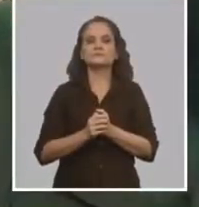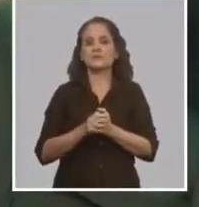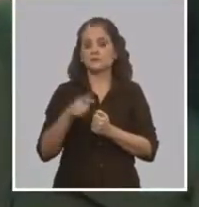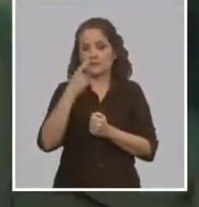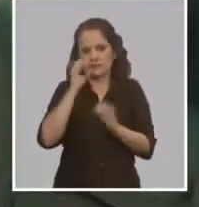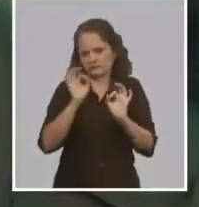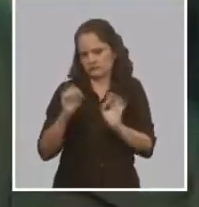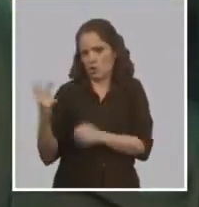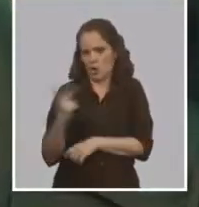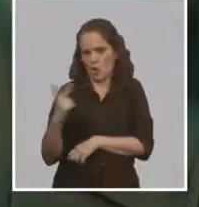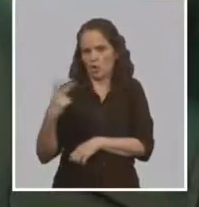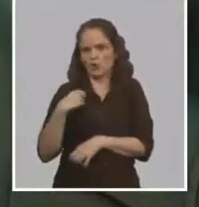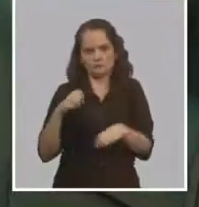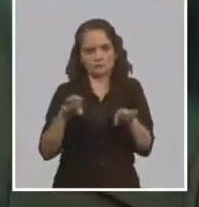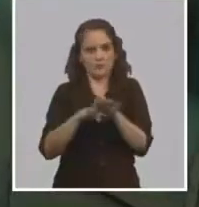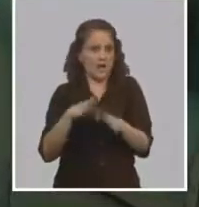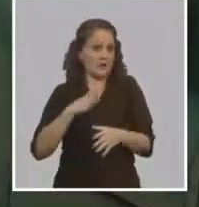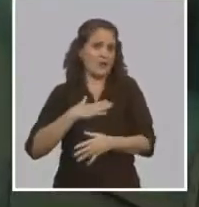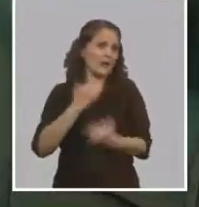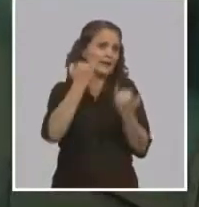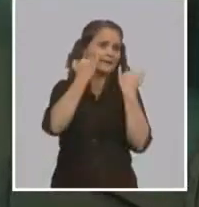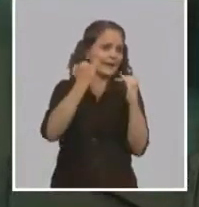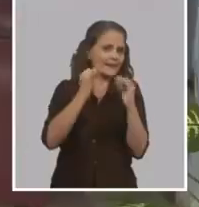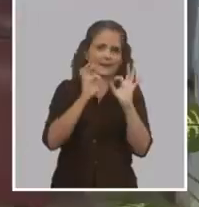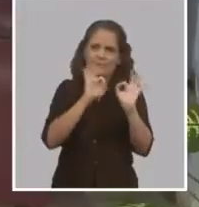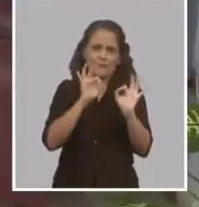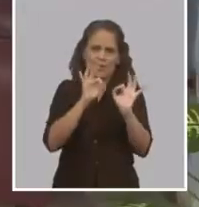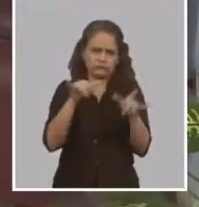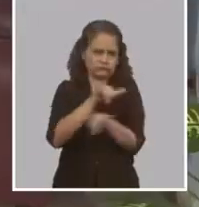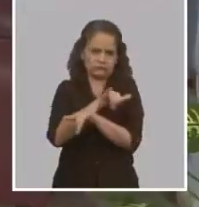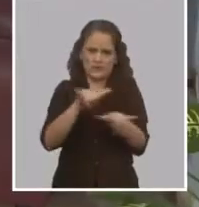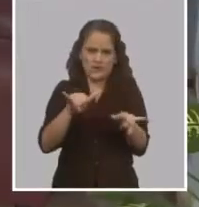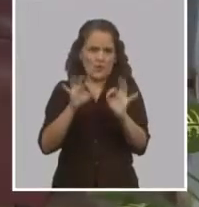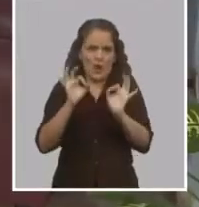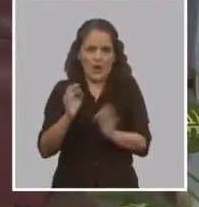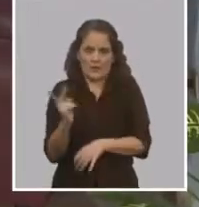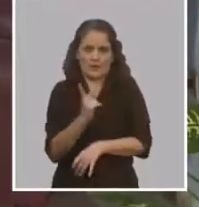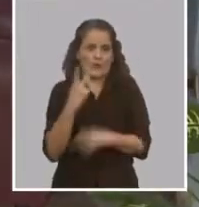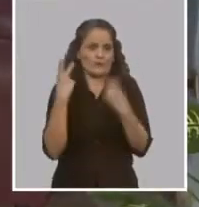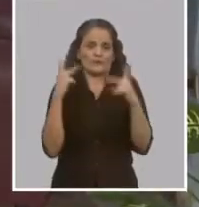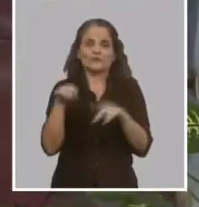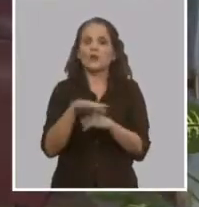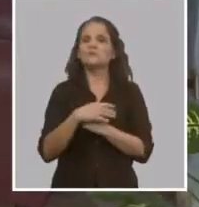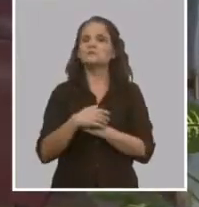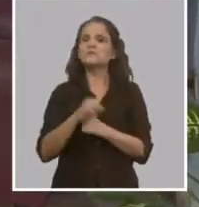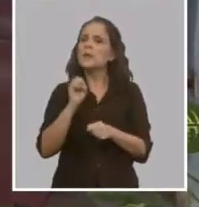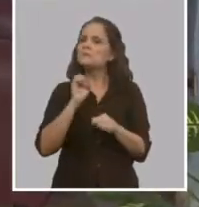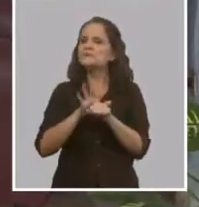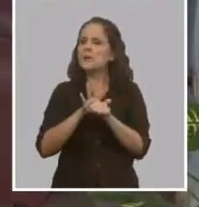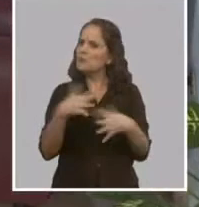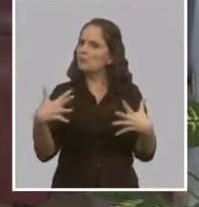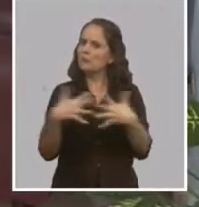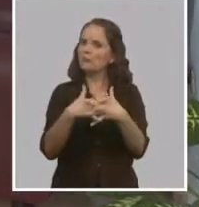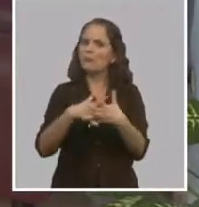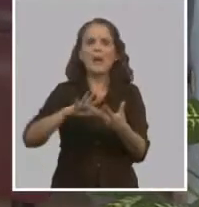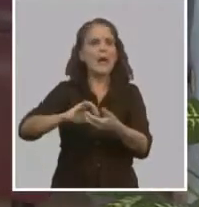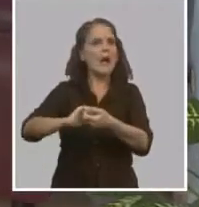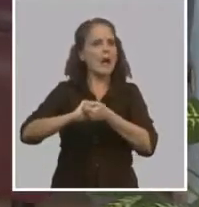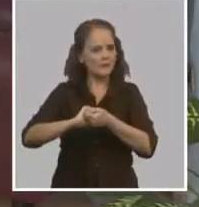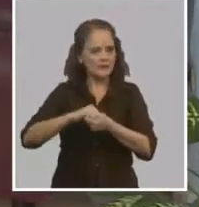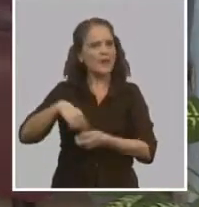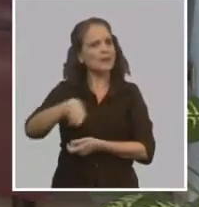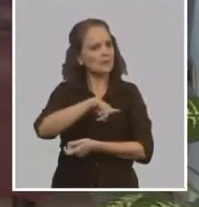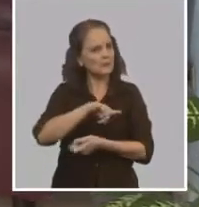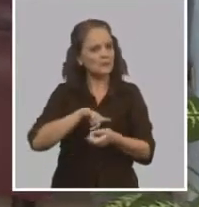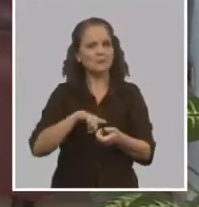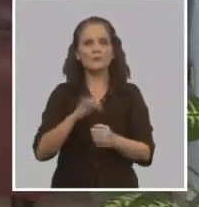conversar, intereses mutuos desde el punto de vista profesional y ya hicimos una amistad que se